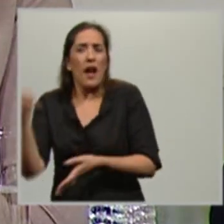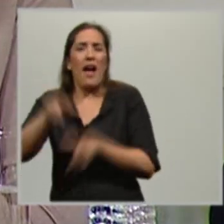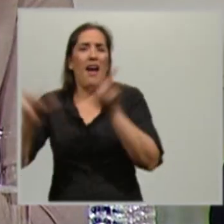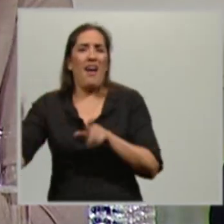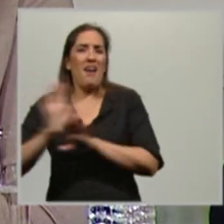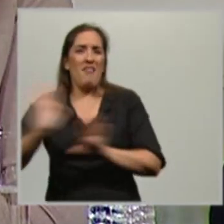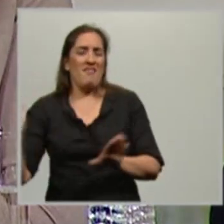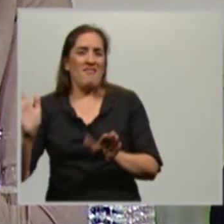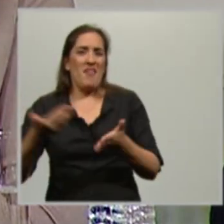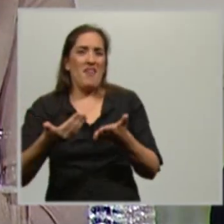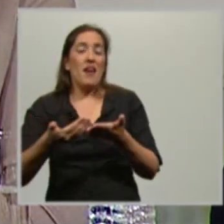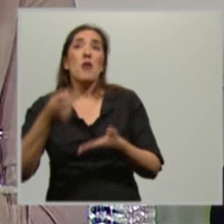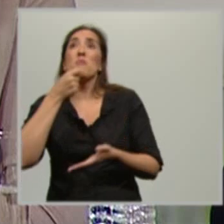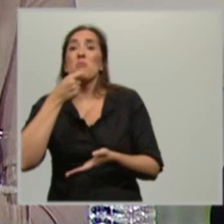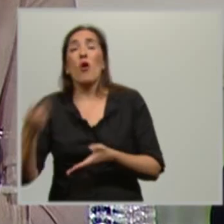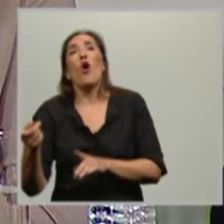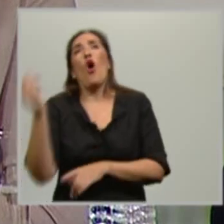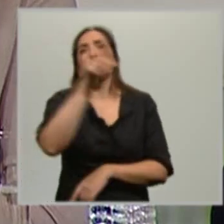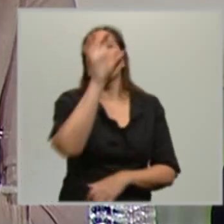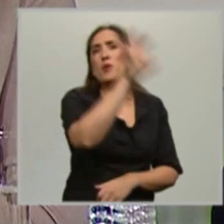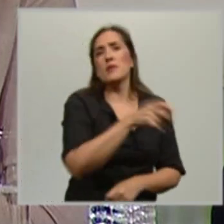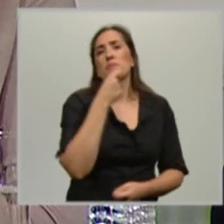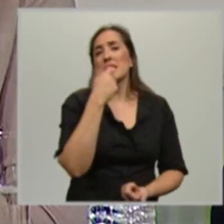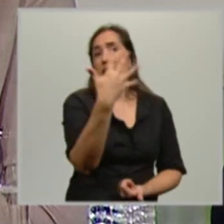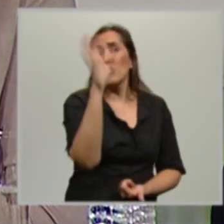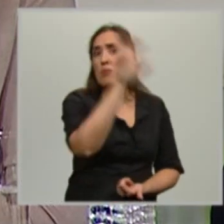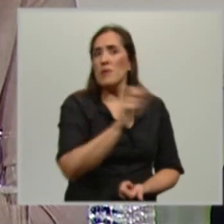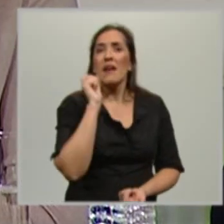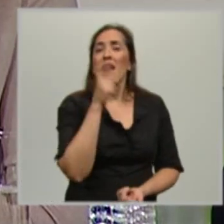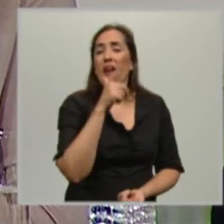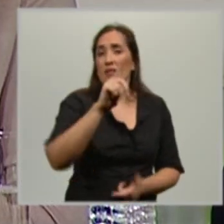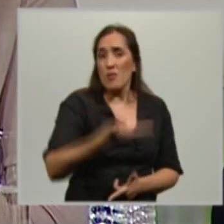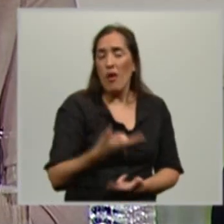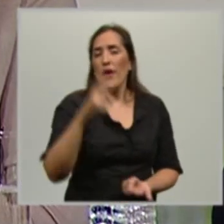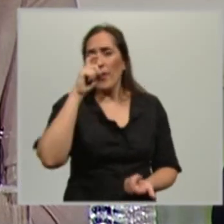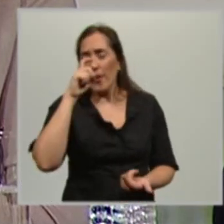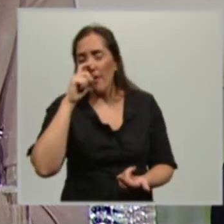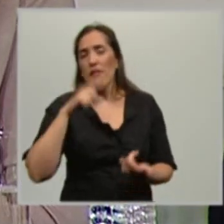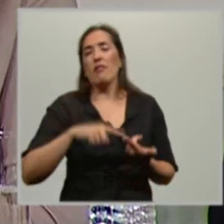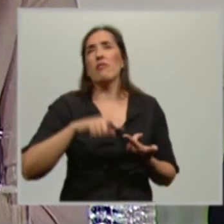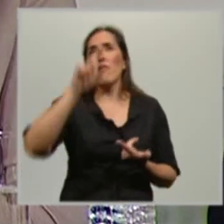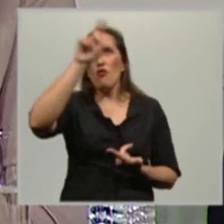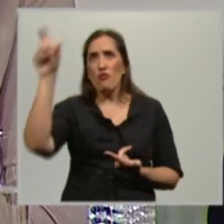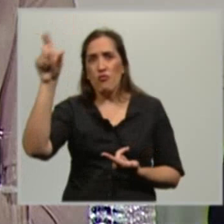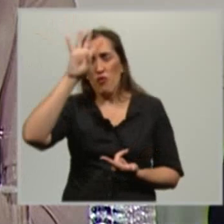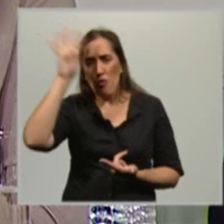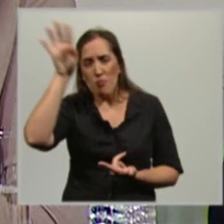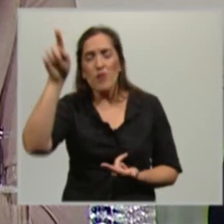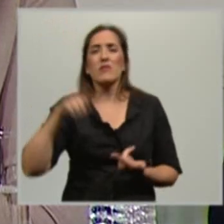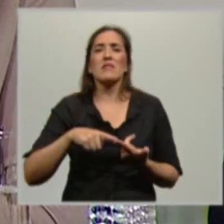que no tienen gas, como son Corrientes, Formosa, el norte de Santa